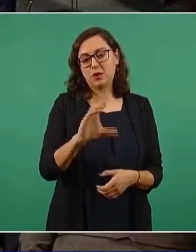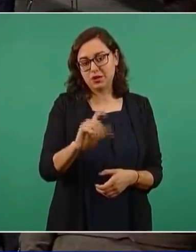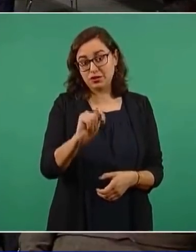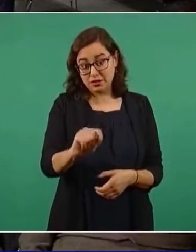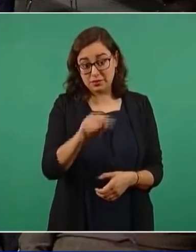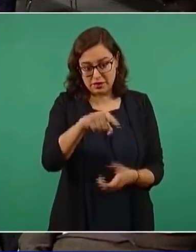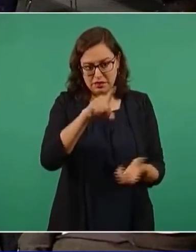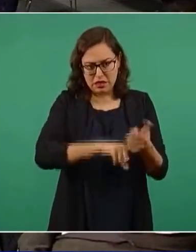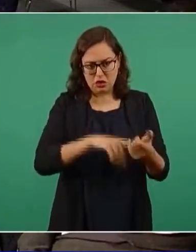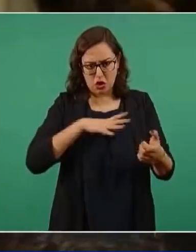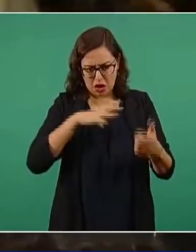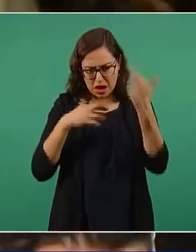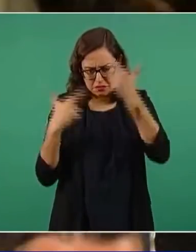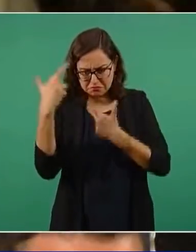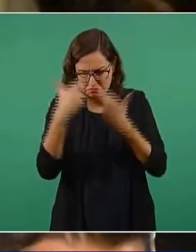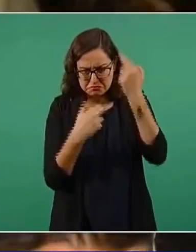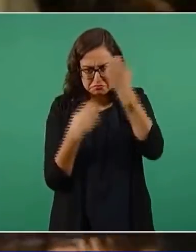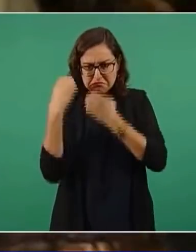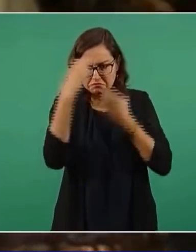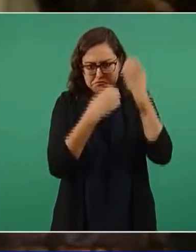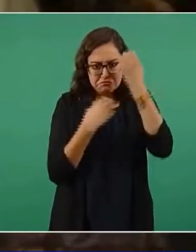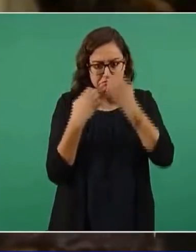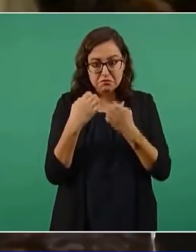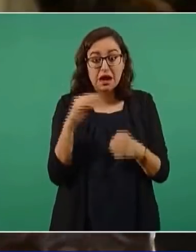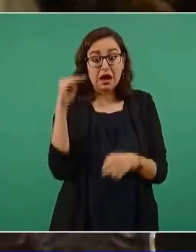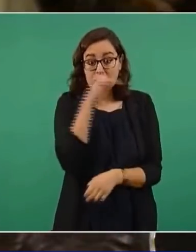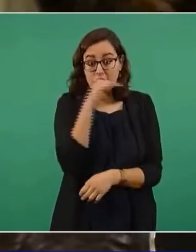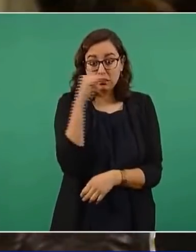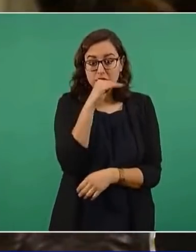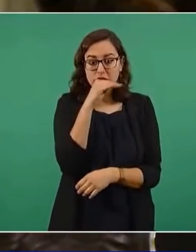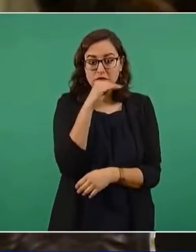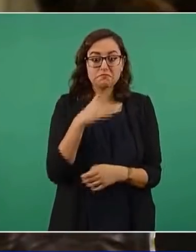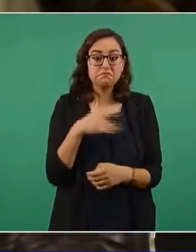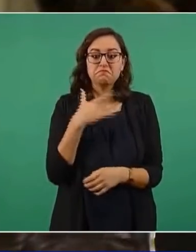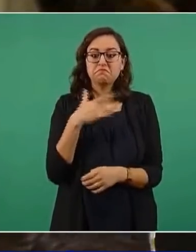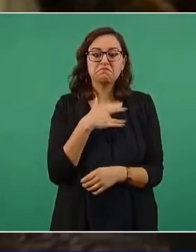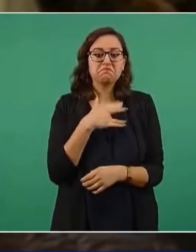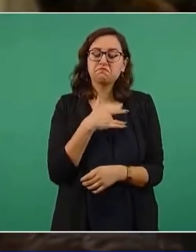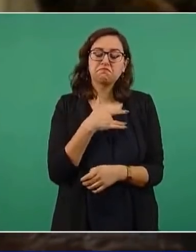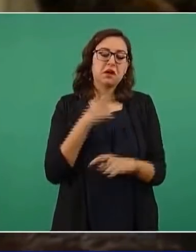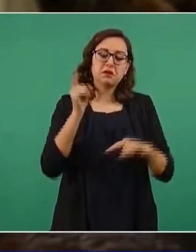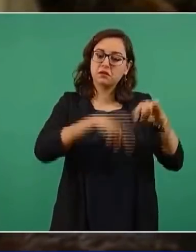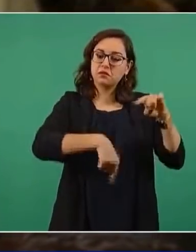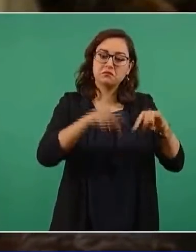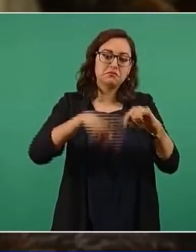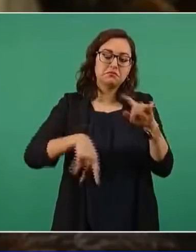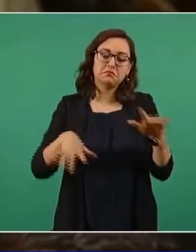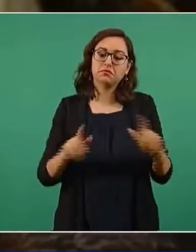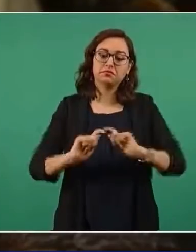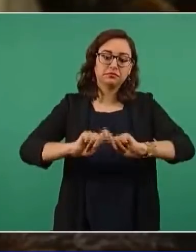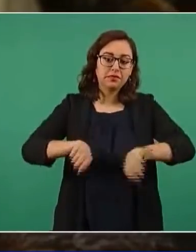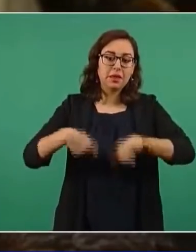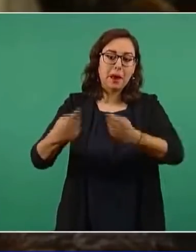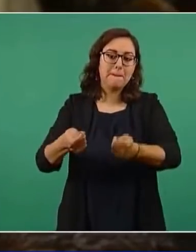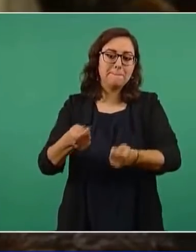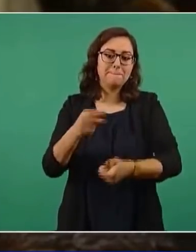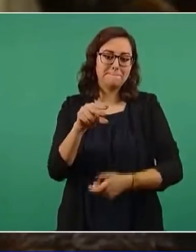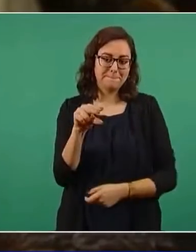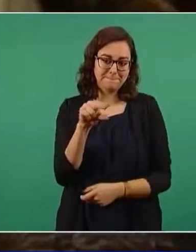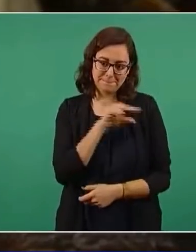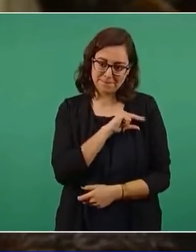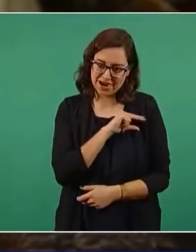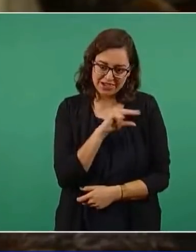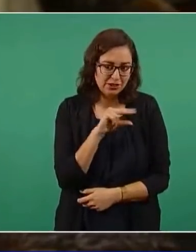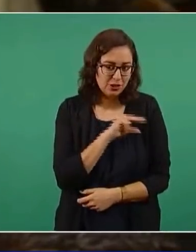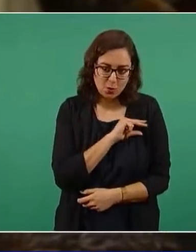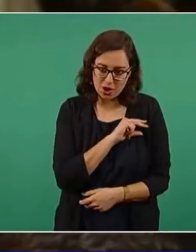que eran comunes en los gobiernos pasados, se le ocurrió privatizar estos exámenes y eso se volvió